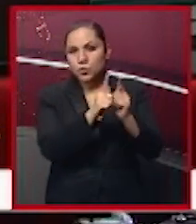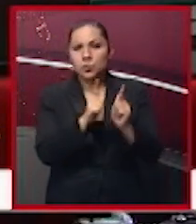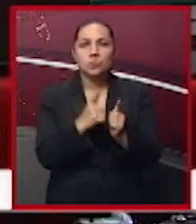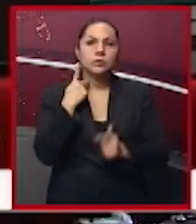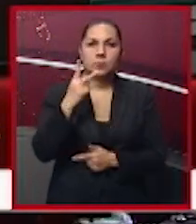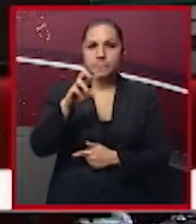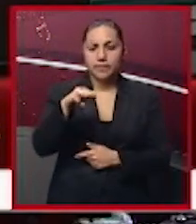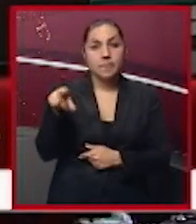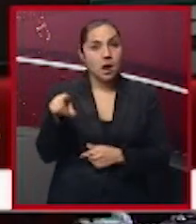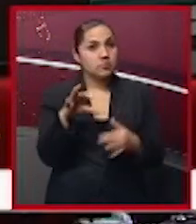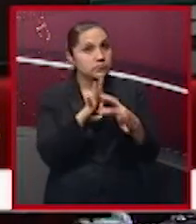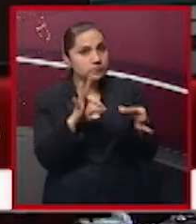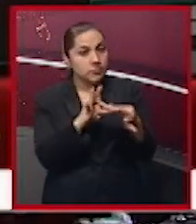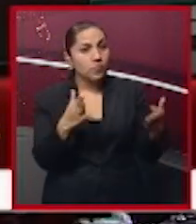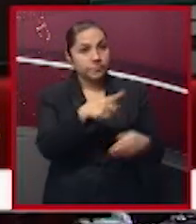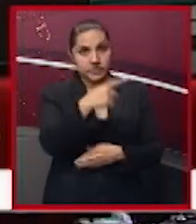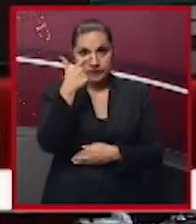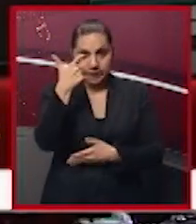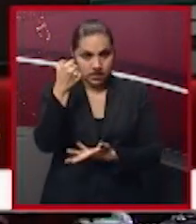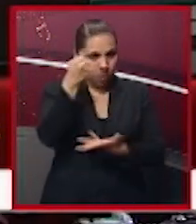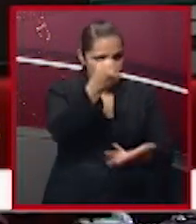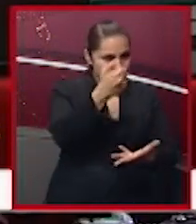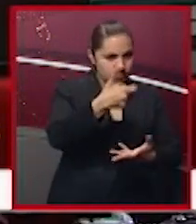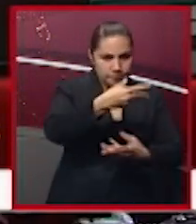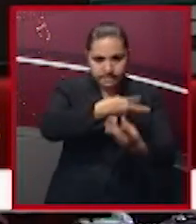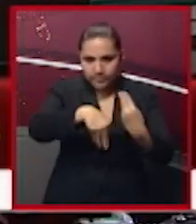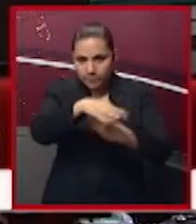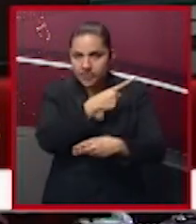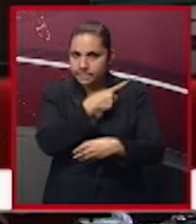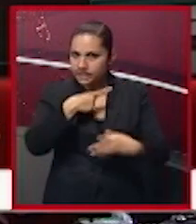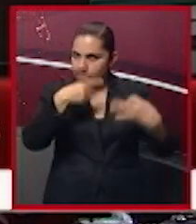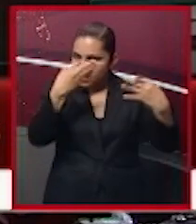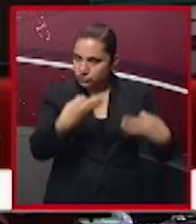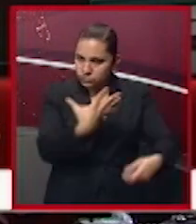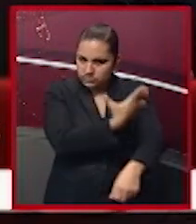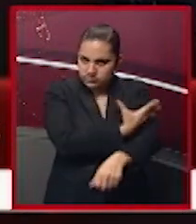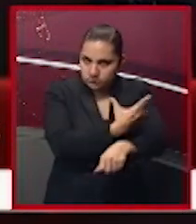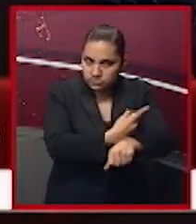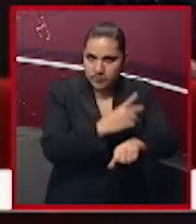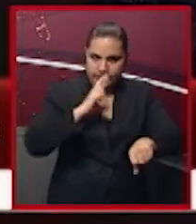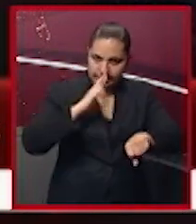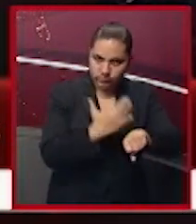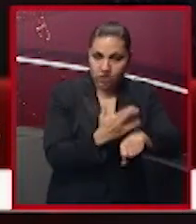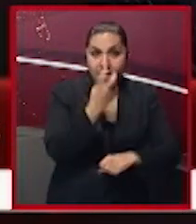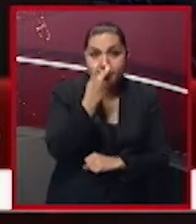y transparente de los recursos públicos es una obligación política y moral de todo gobierno.